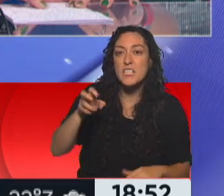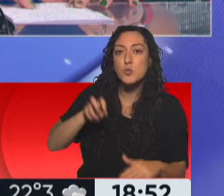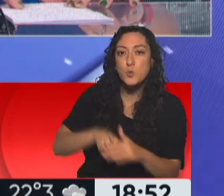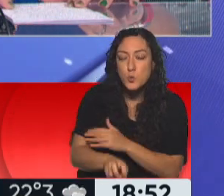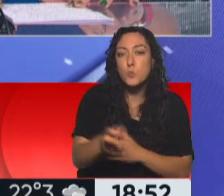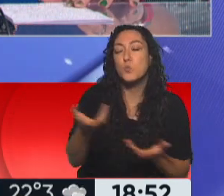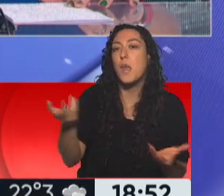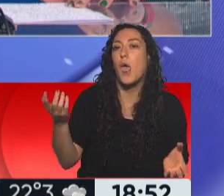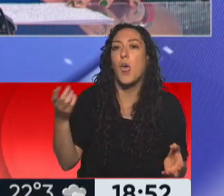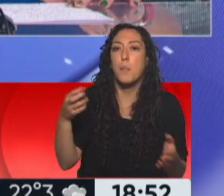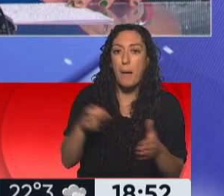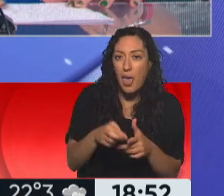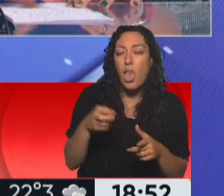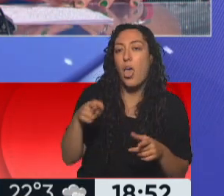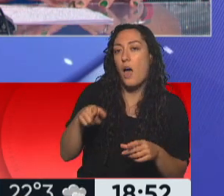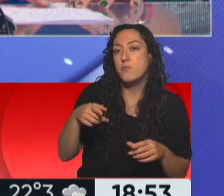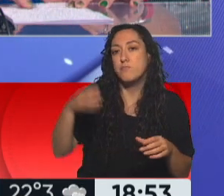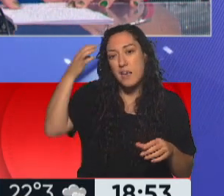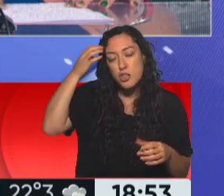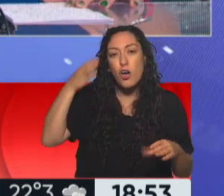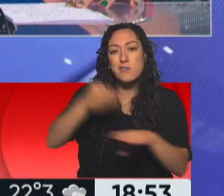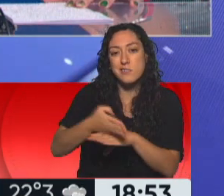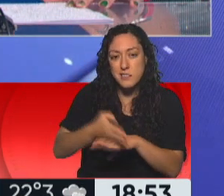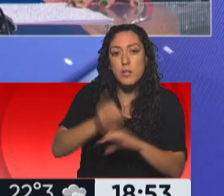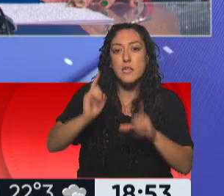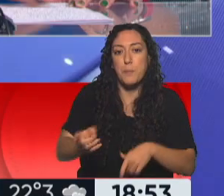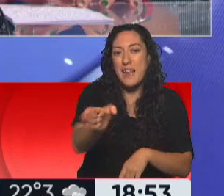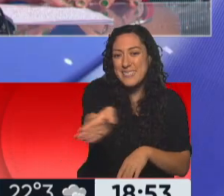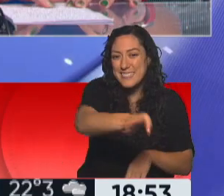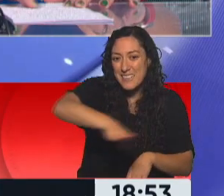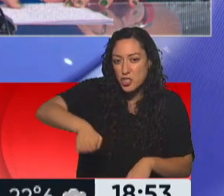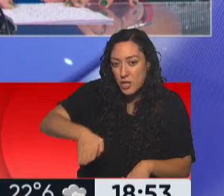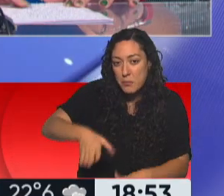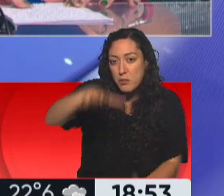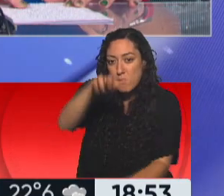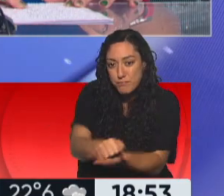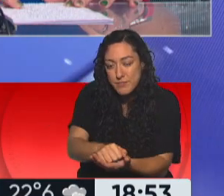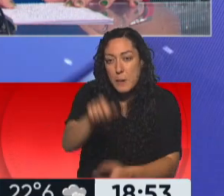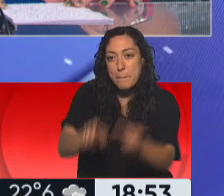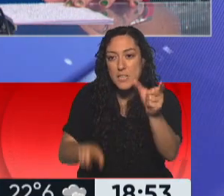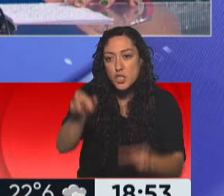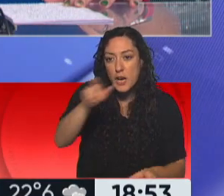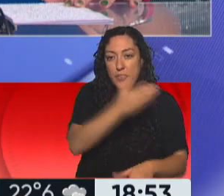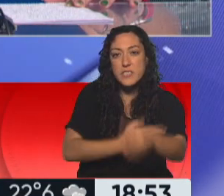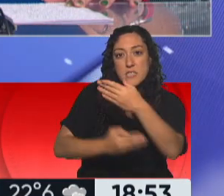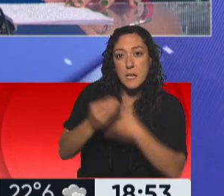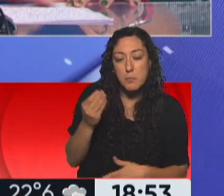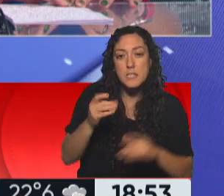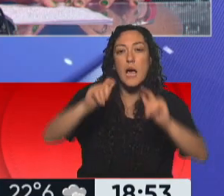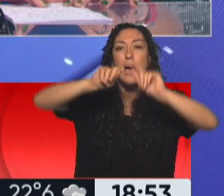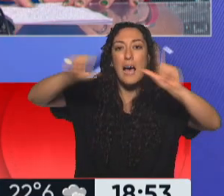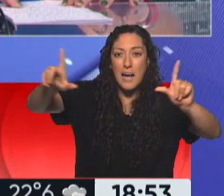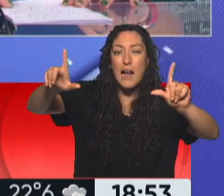tren o de subte. Los estacionamientos tienen que estar reservados para personas con discapacidad,